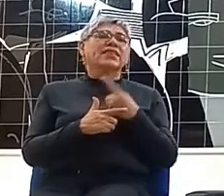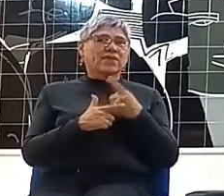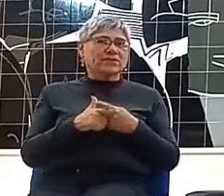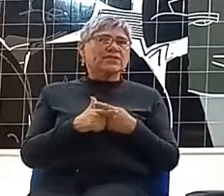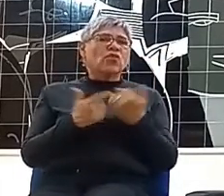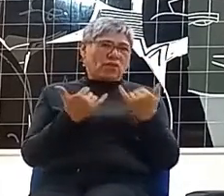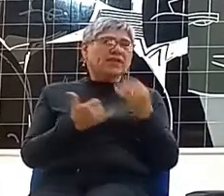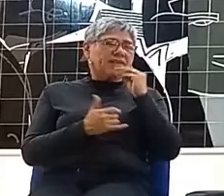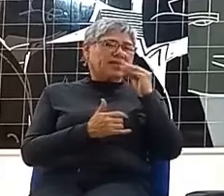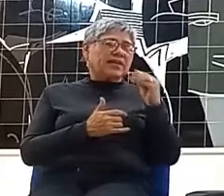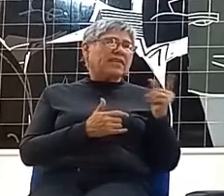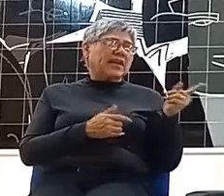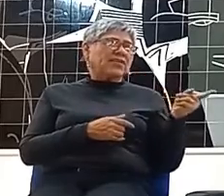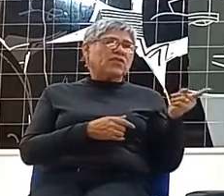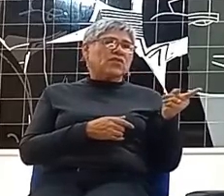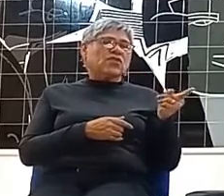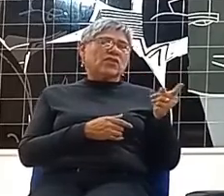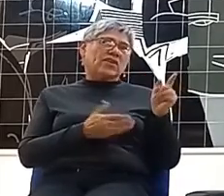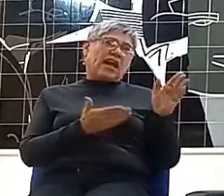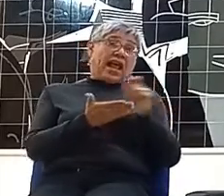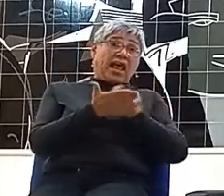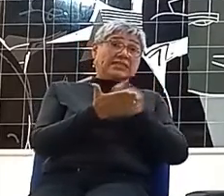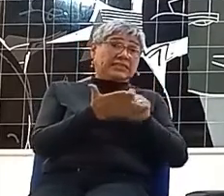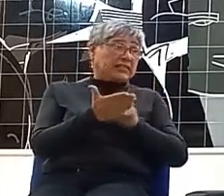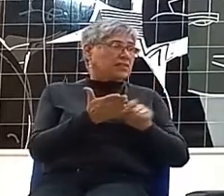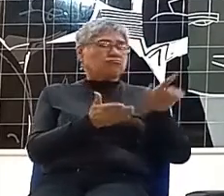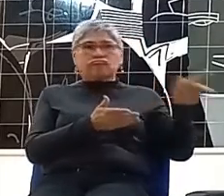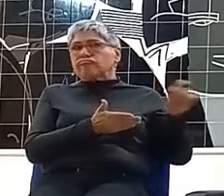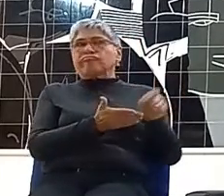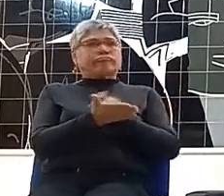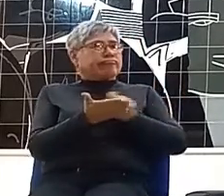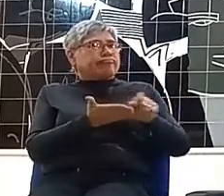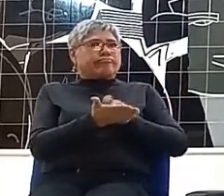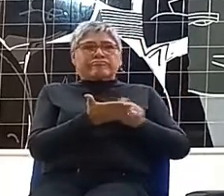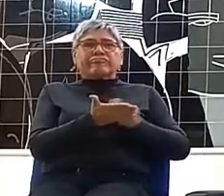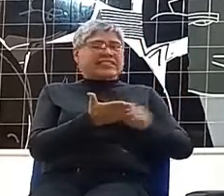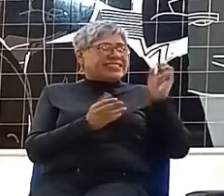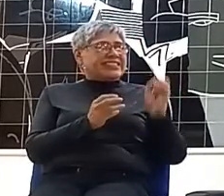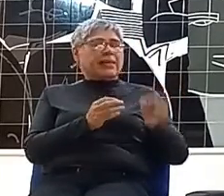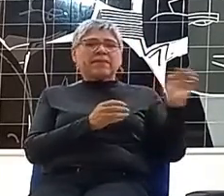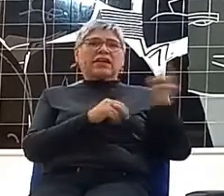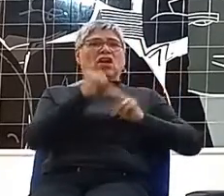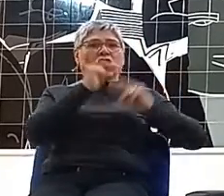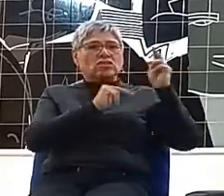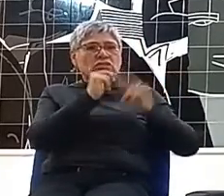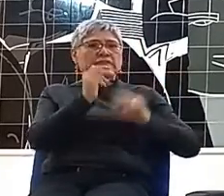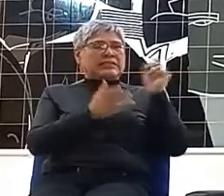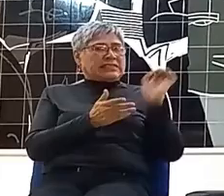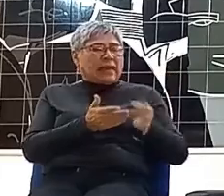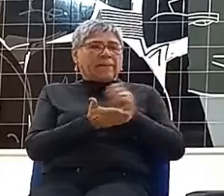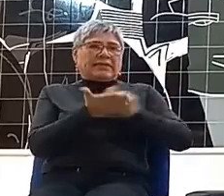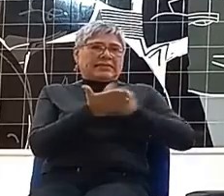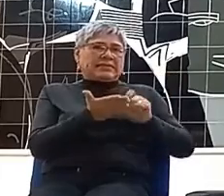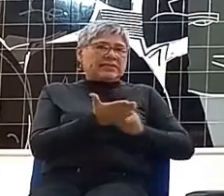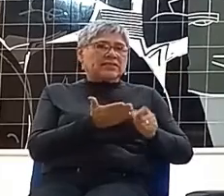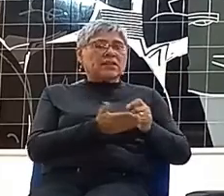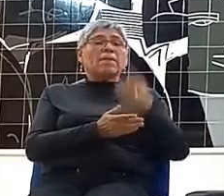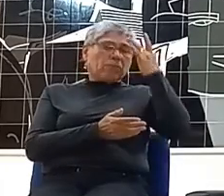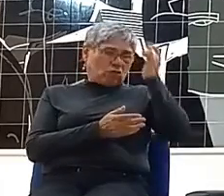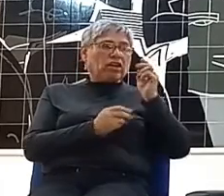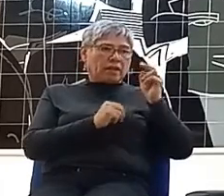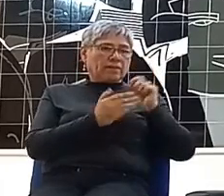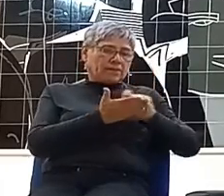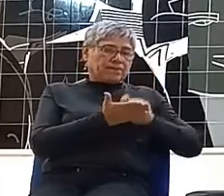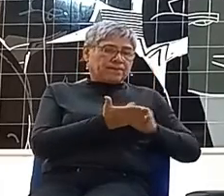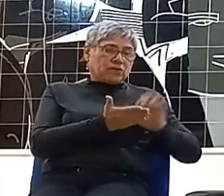un escritor en permanente ebullición y en permanente construcción, porque justamente la escritura